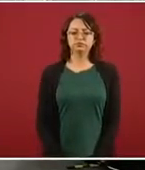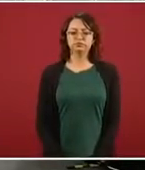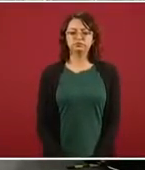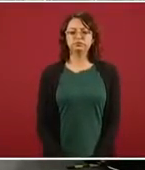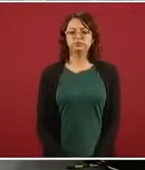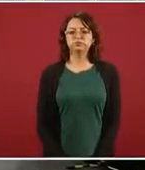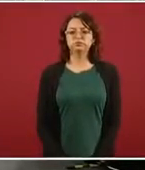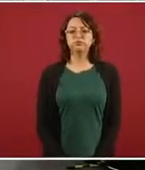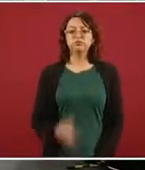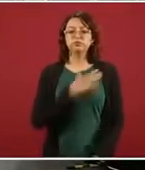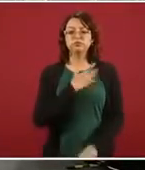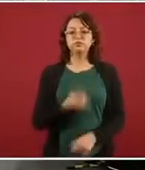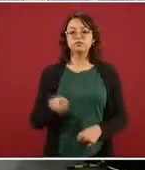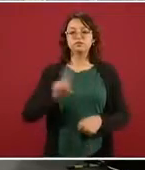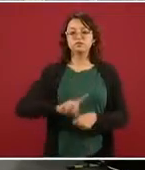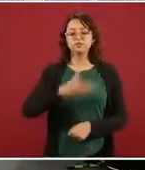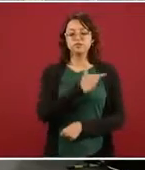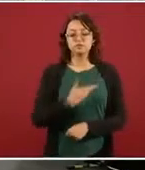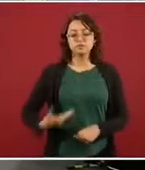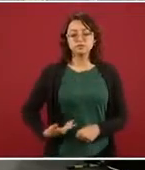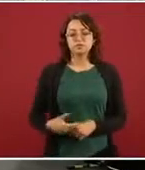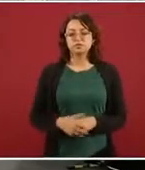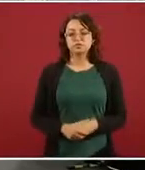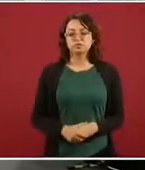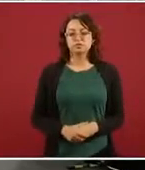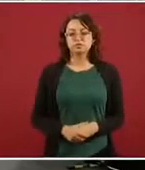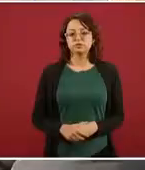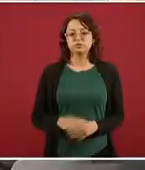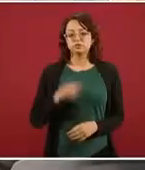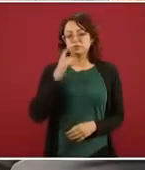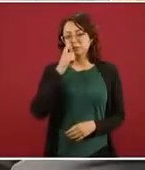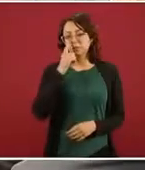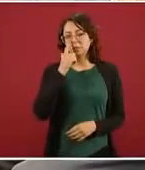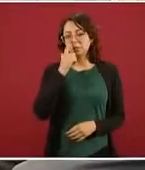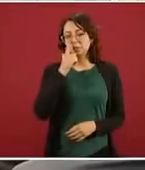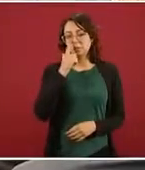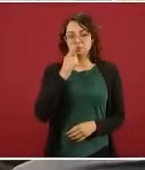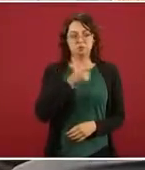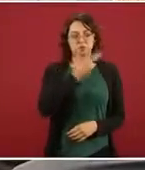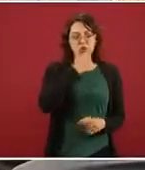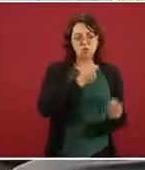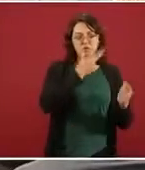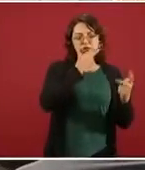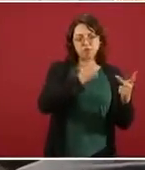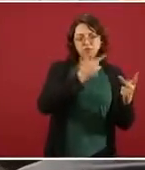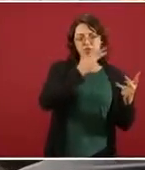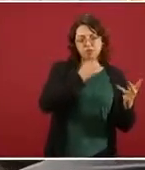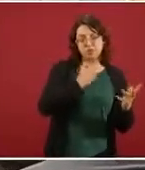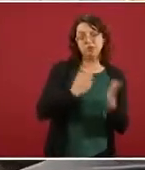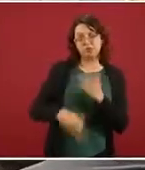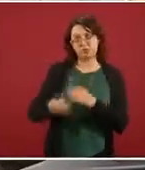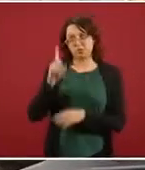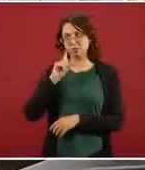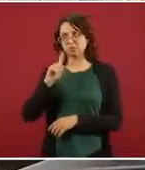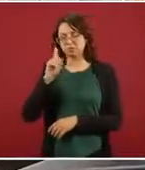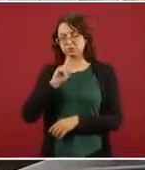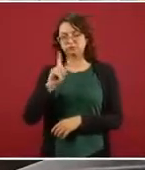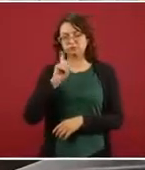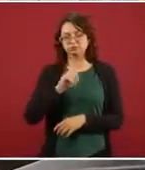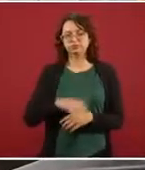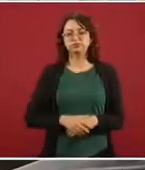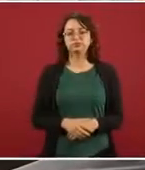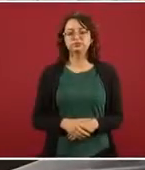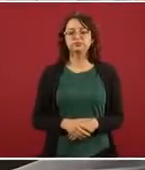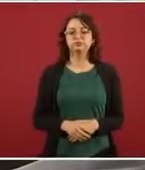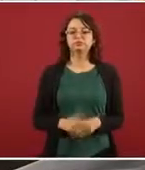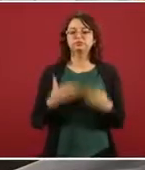Buenos días, señor presidente. Buenos días. Van 3 mujeres después porque ya… Sí. Eduardo